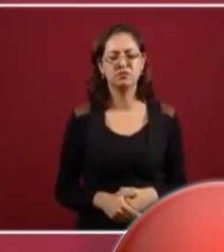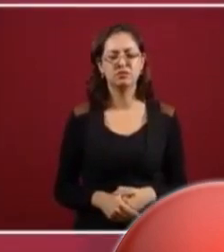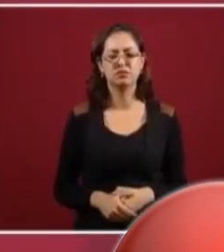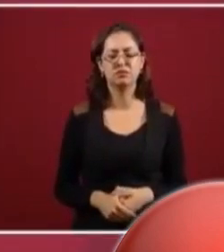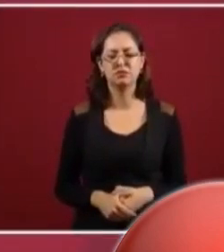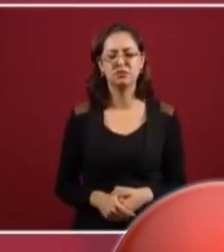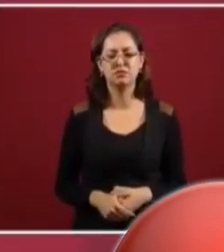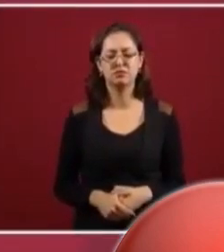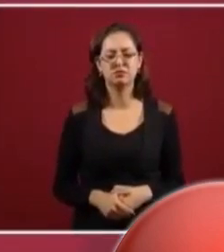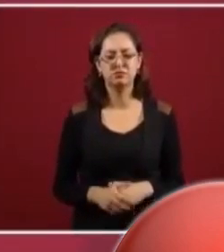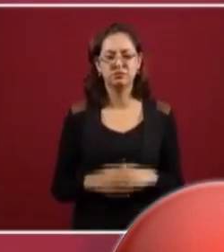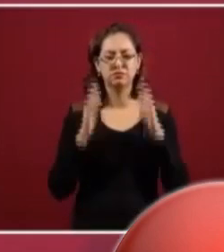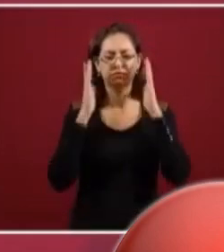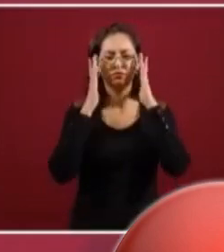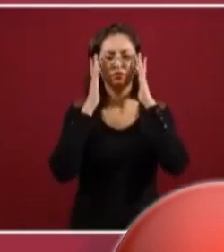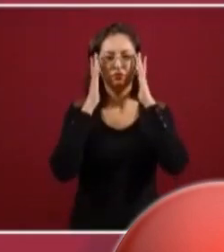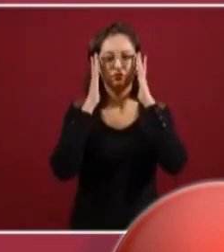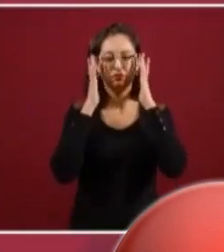independientemente de